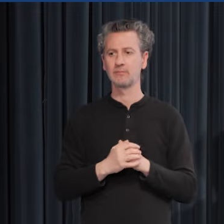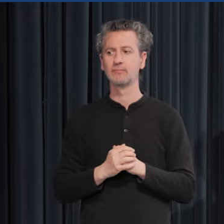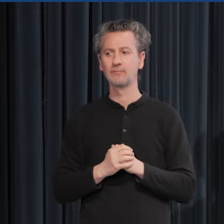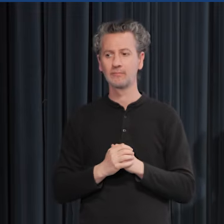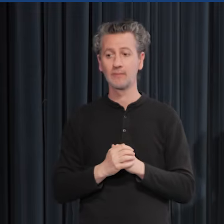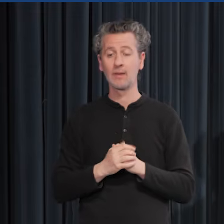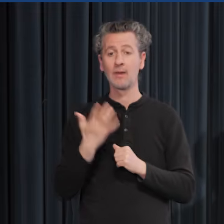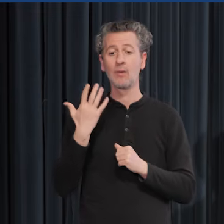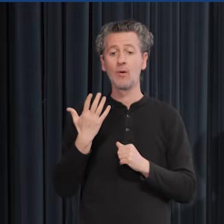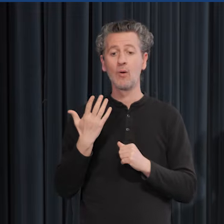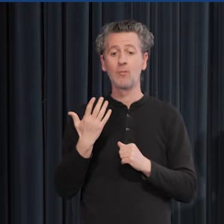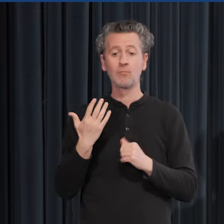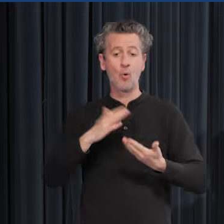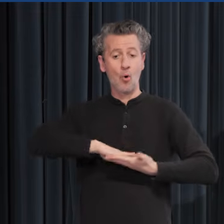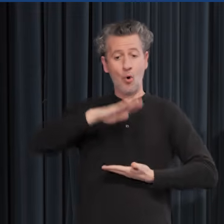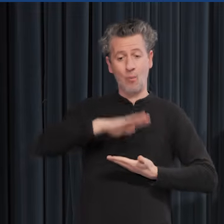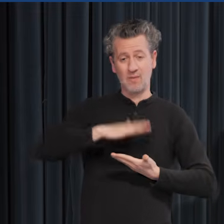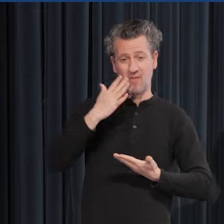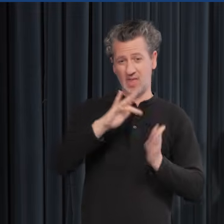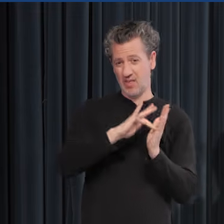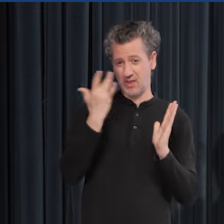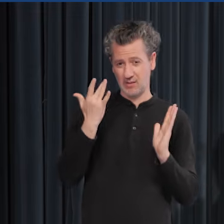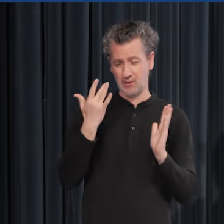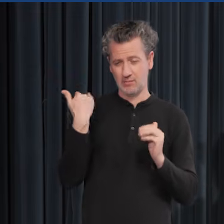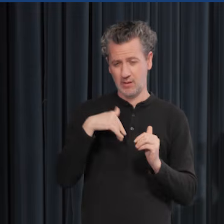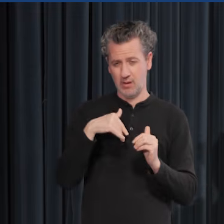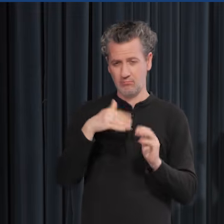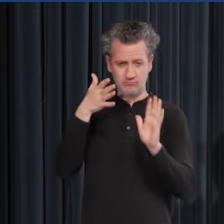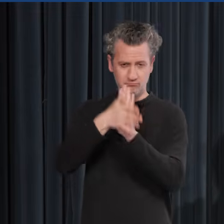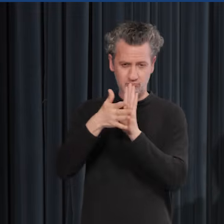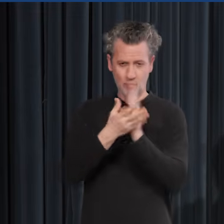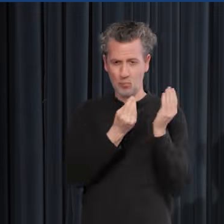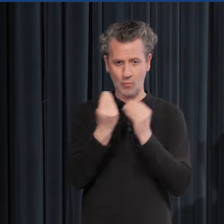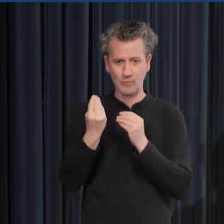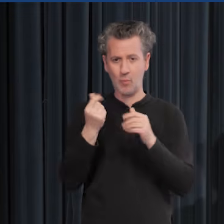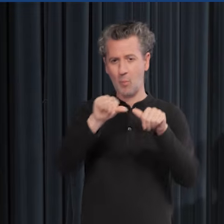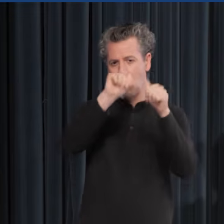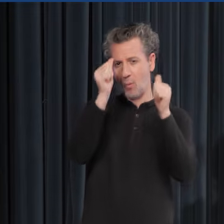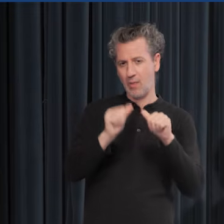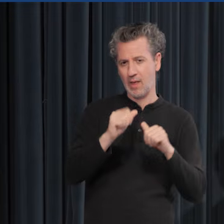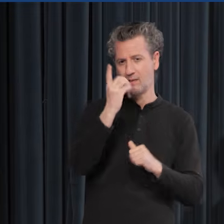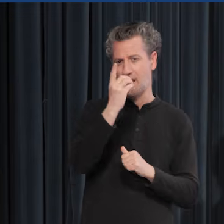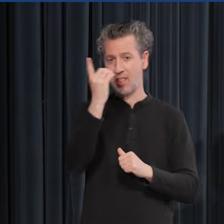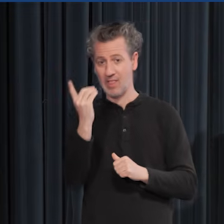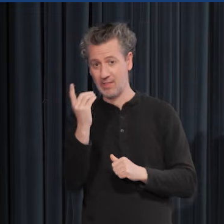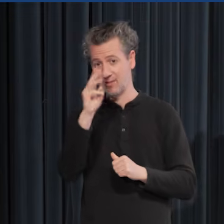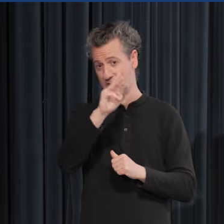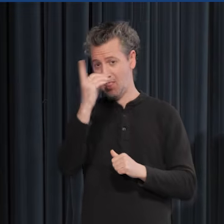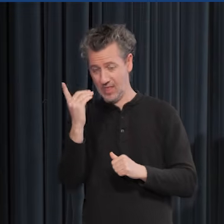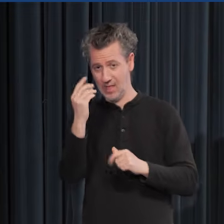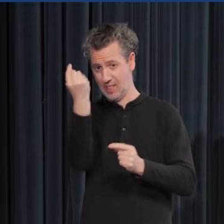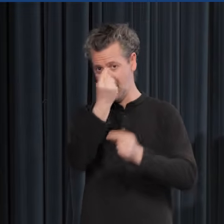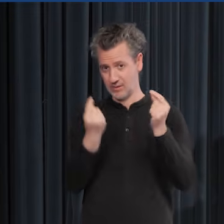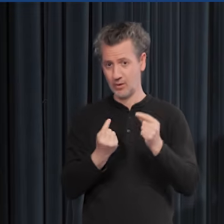En cuanto a competencias digitales, pues Diego ya ha mencionado muchas, ¿no? Desde los modelados 3D, el utilizar y poner